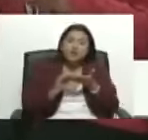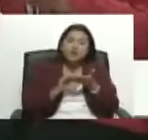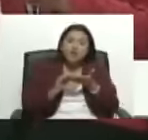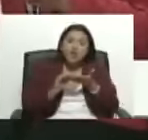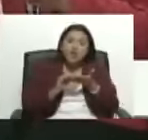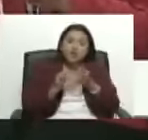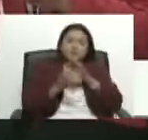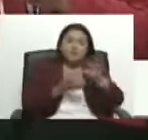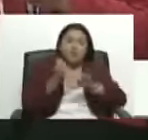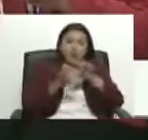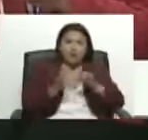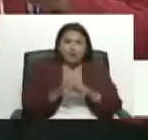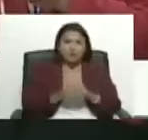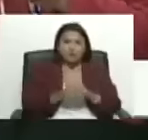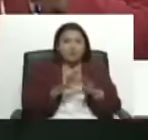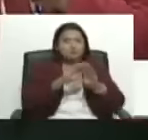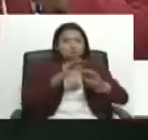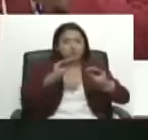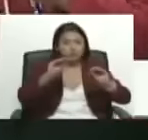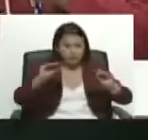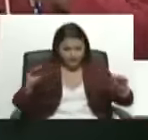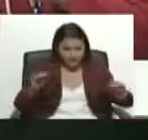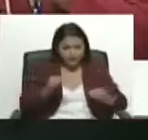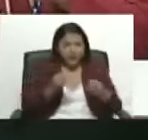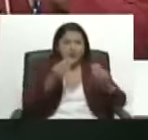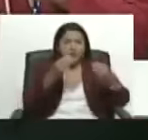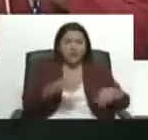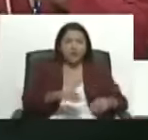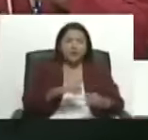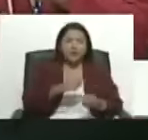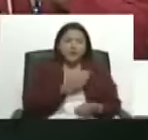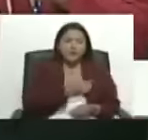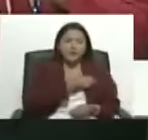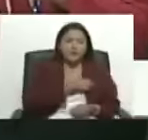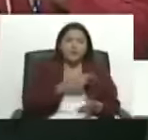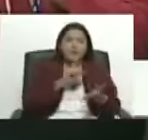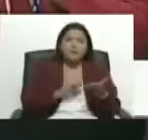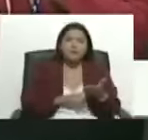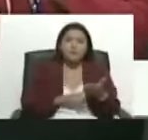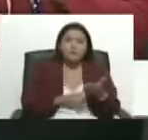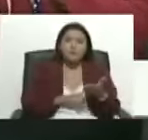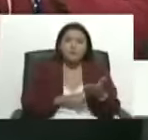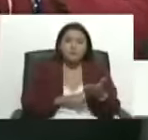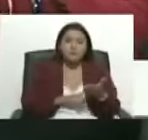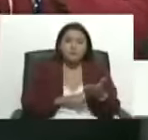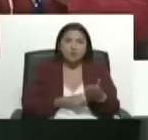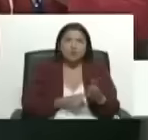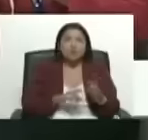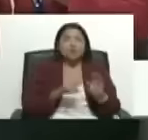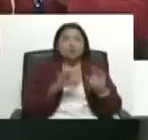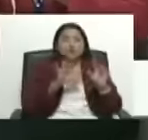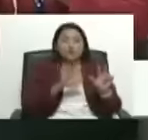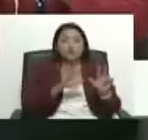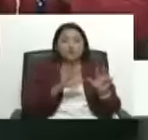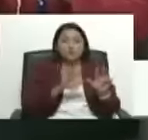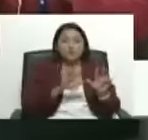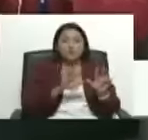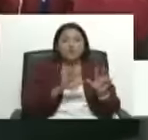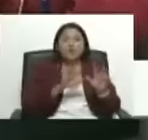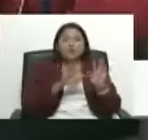los invito a leer el Acuerdo de Ginebra de 1966. No existe tal cláusula porque no hubo